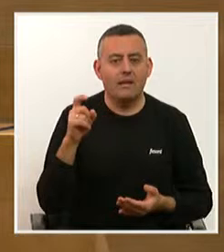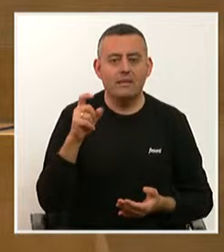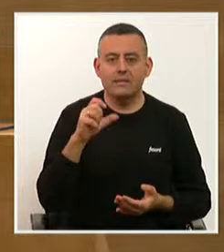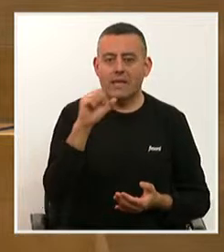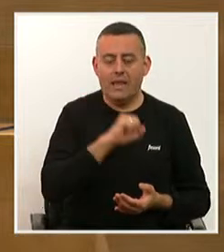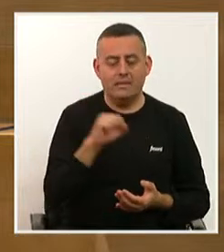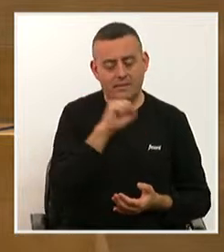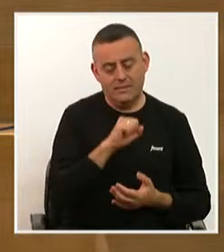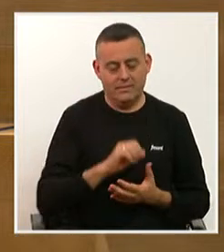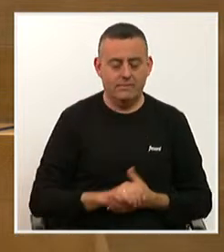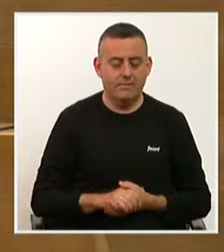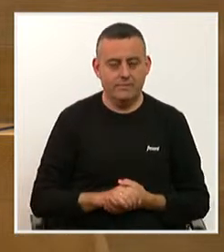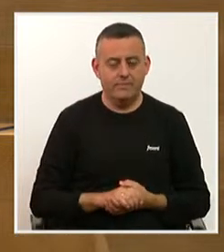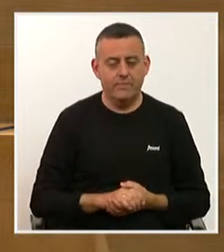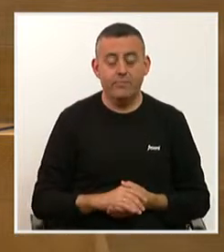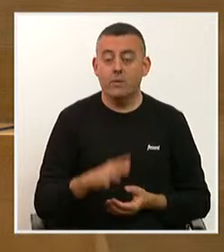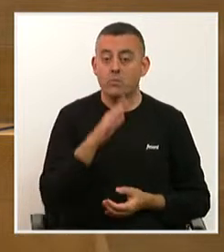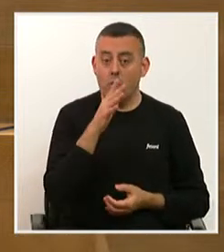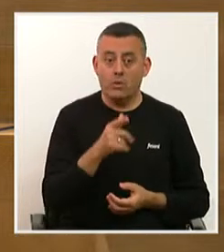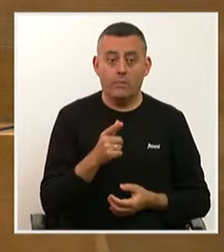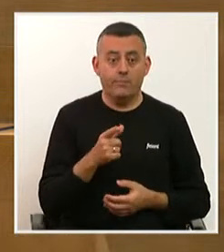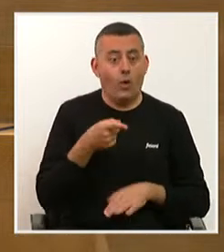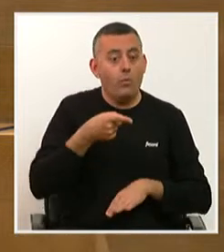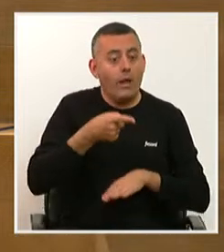que OTI